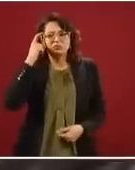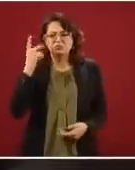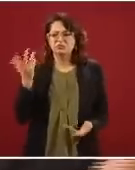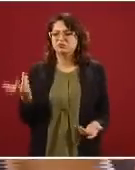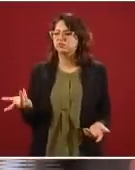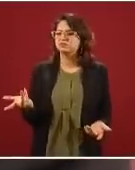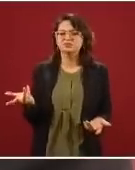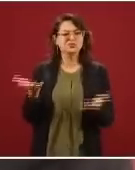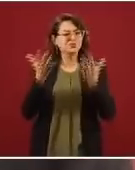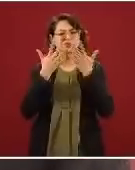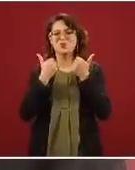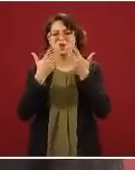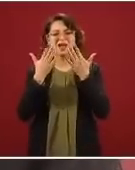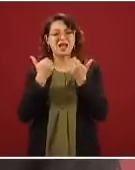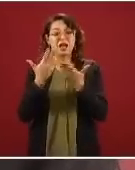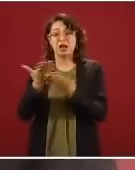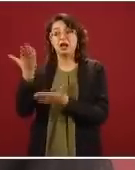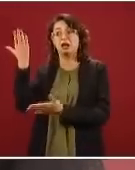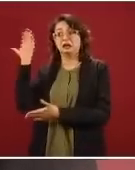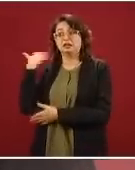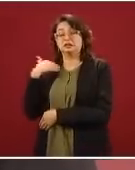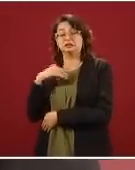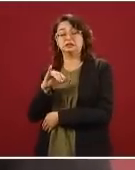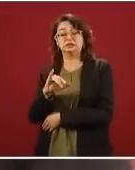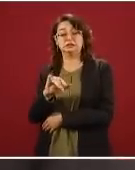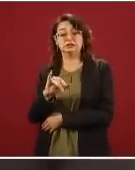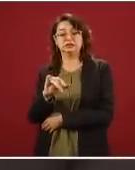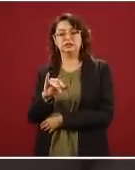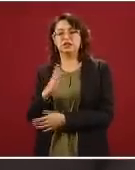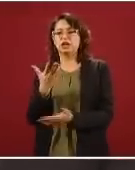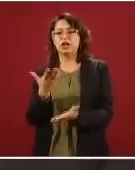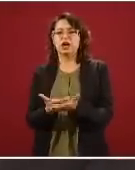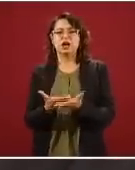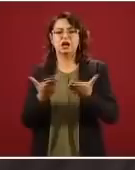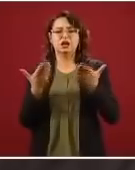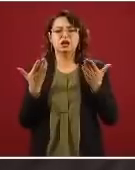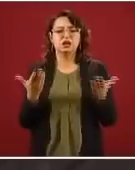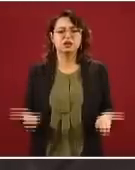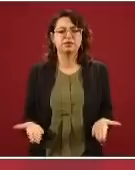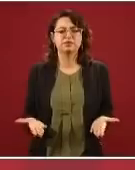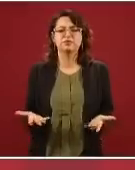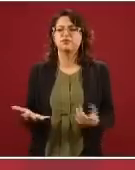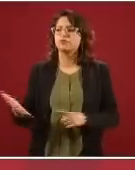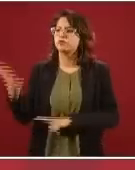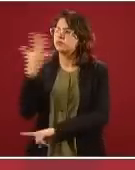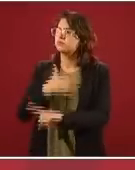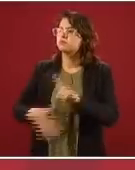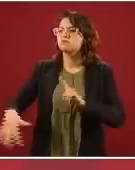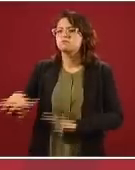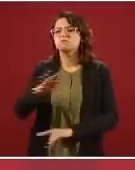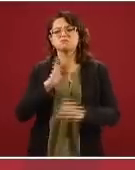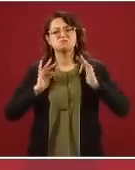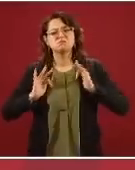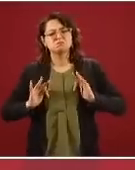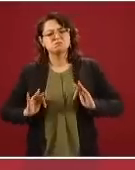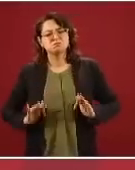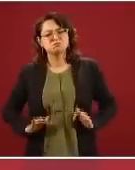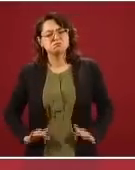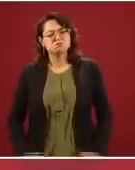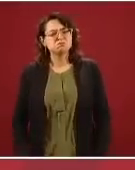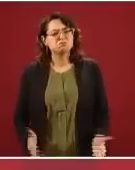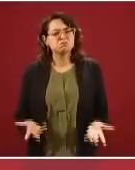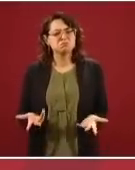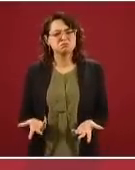como había antes. Ahora hay un buen humor social,